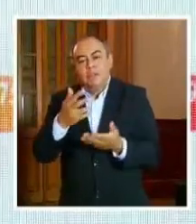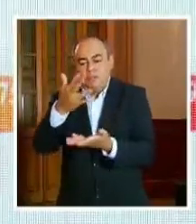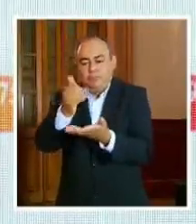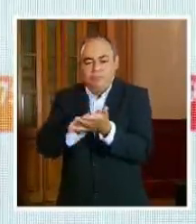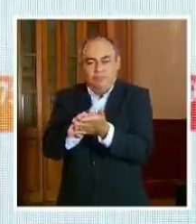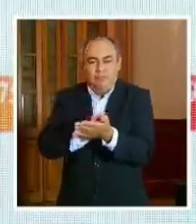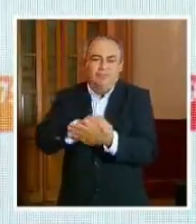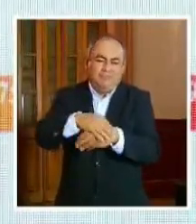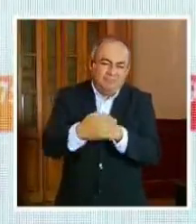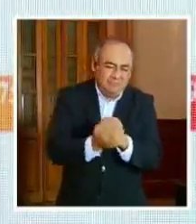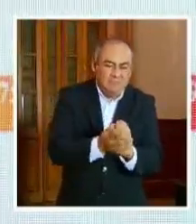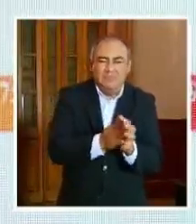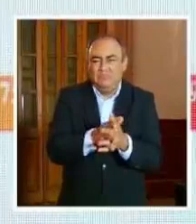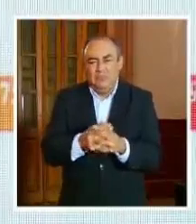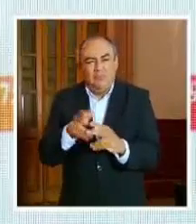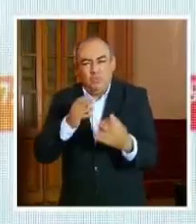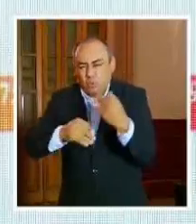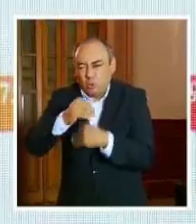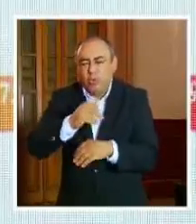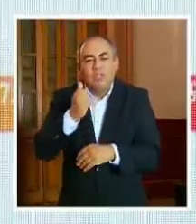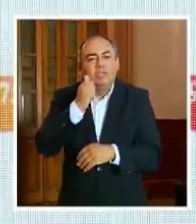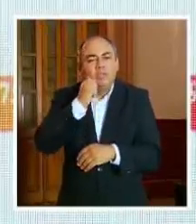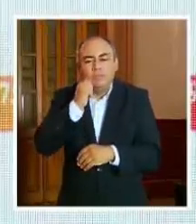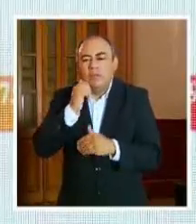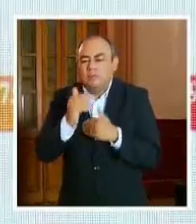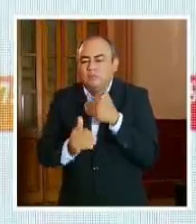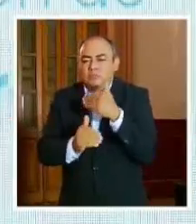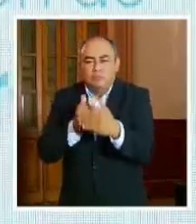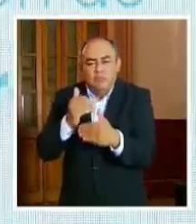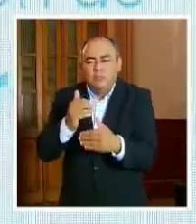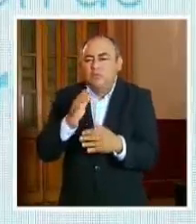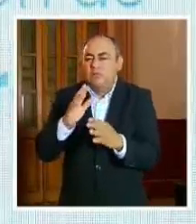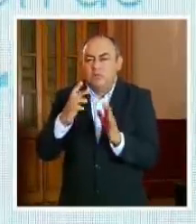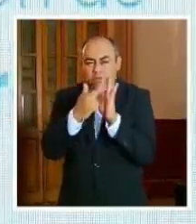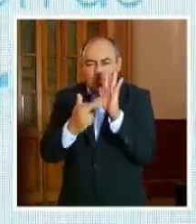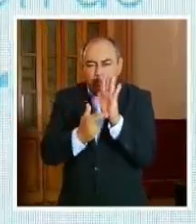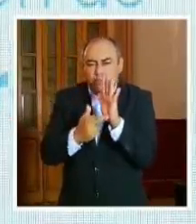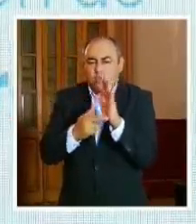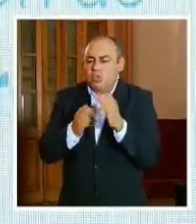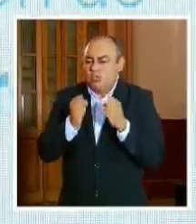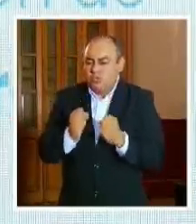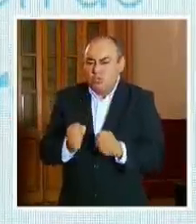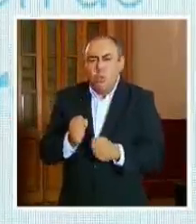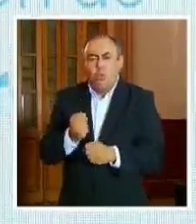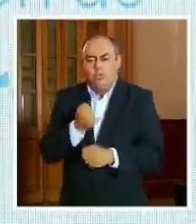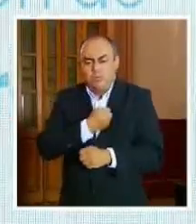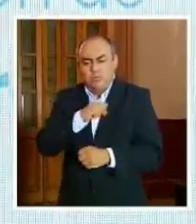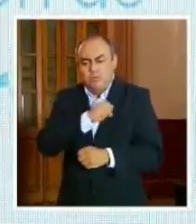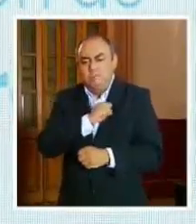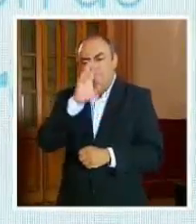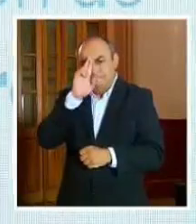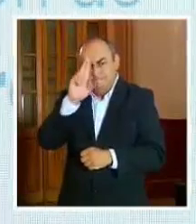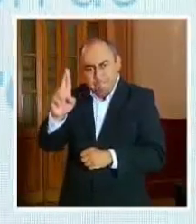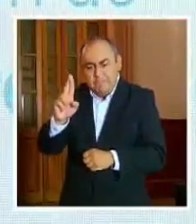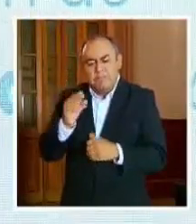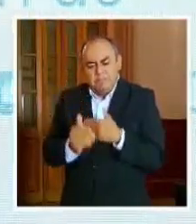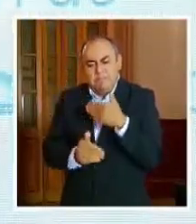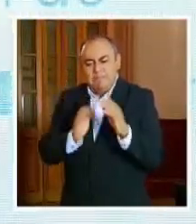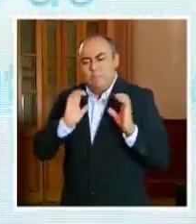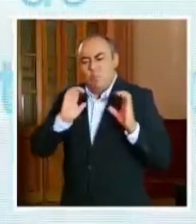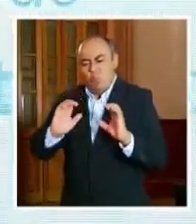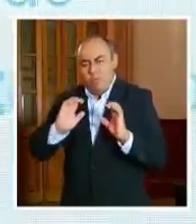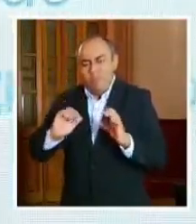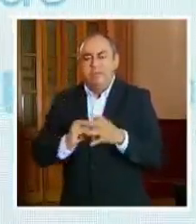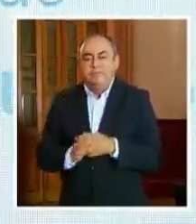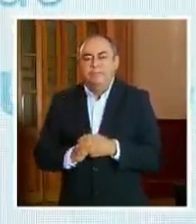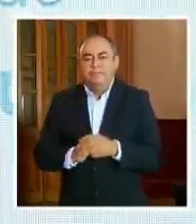manos y pues seguir con los protocolos de seguridad y respetarlos. Entonces, de acuerdo al análisis que